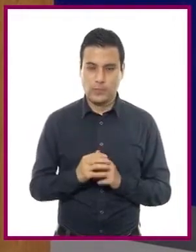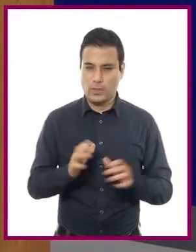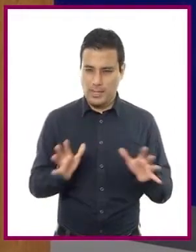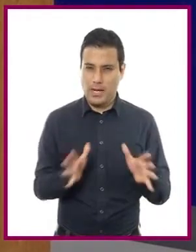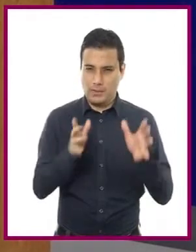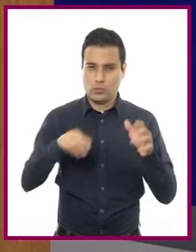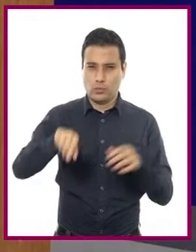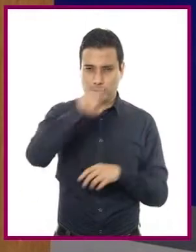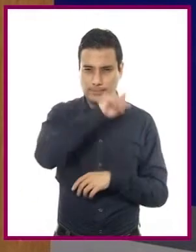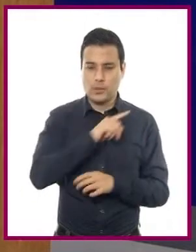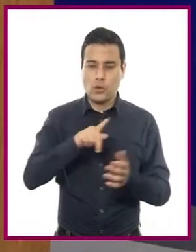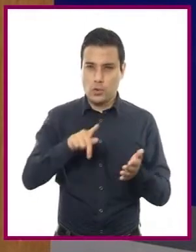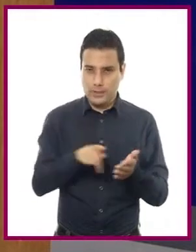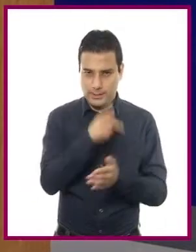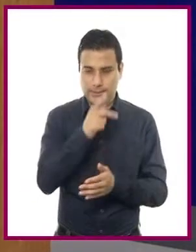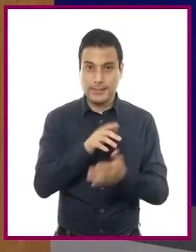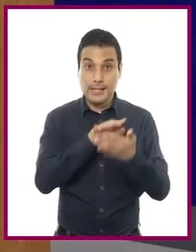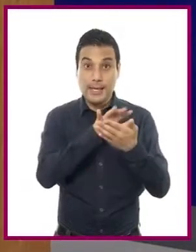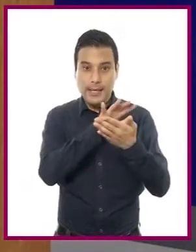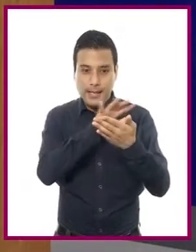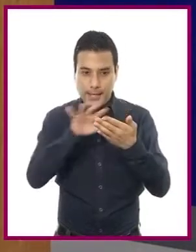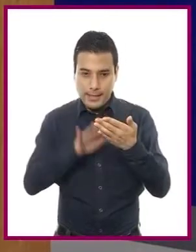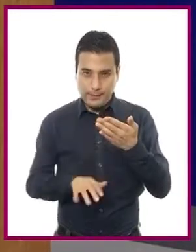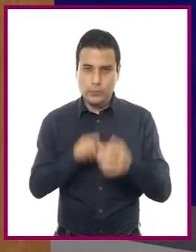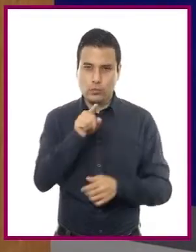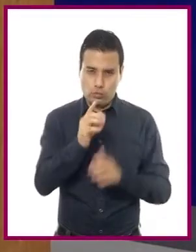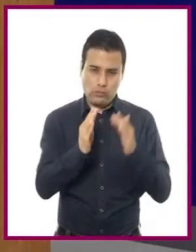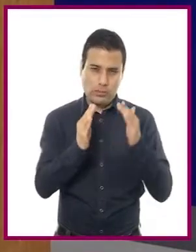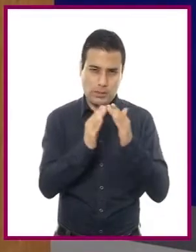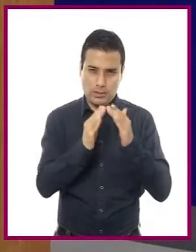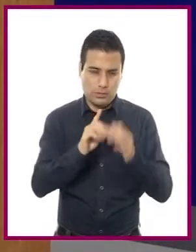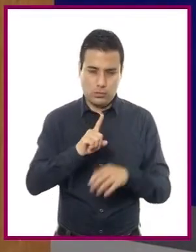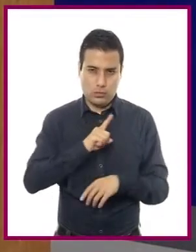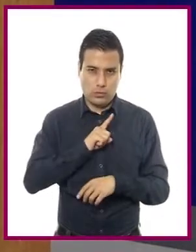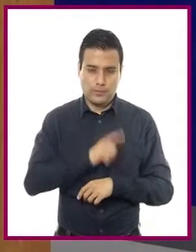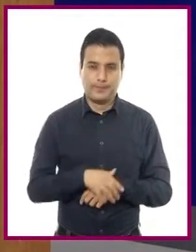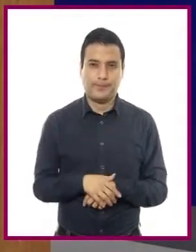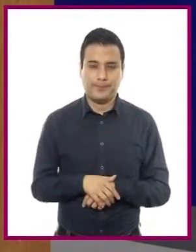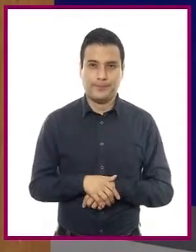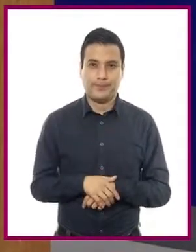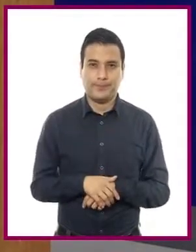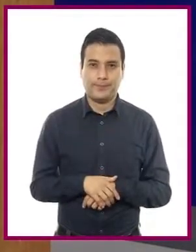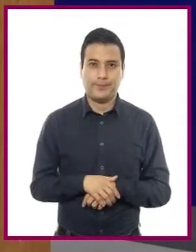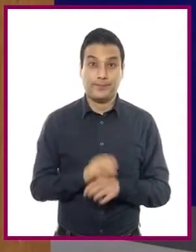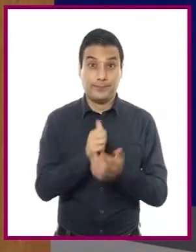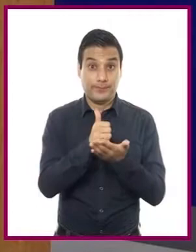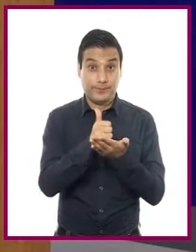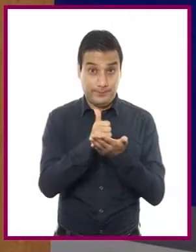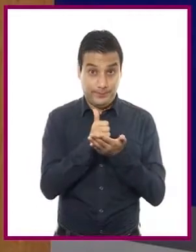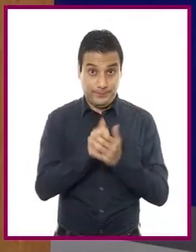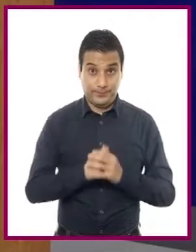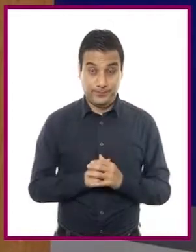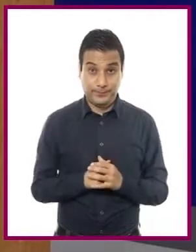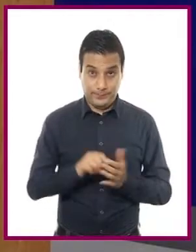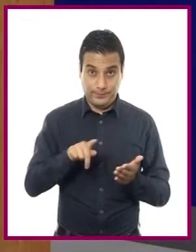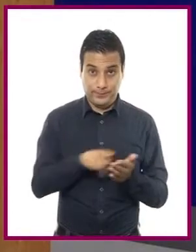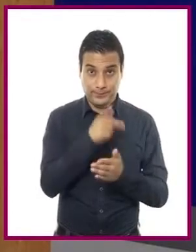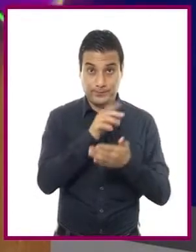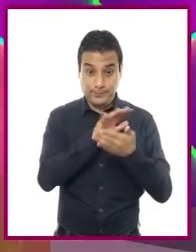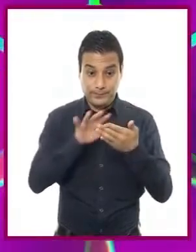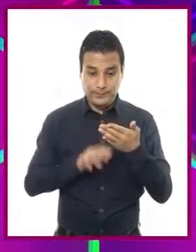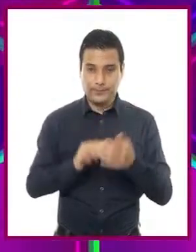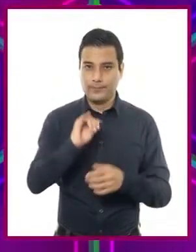a que lean nuevamente el poema en casa en voz alta. ¿Me ayudas nuevamente, Enrique?